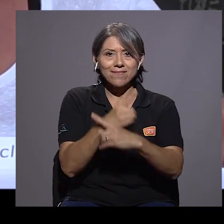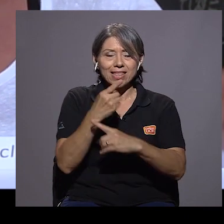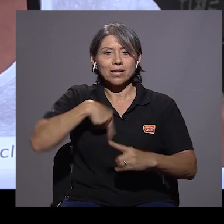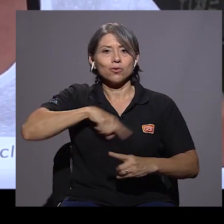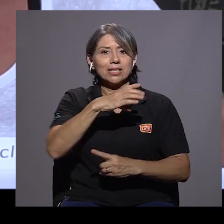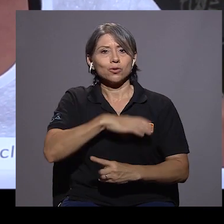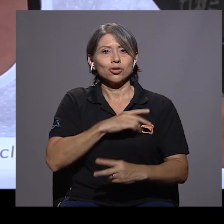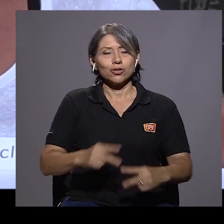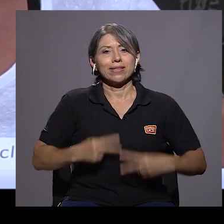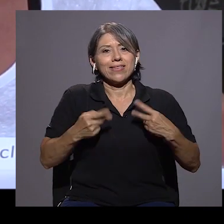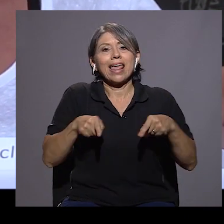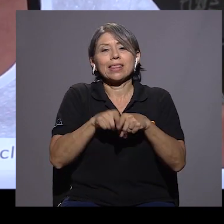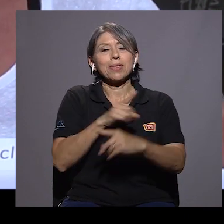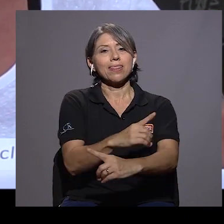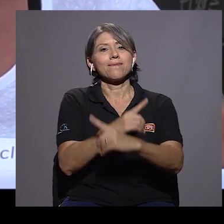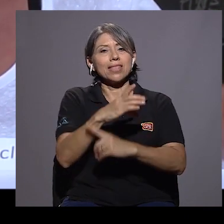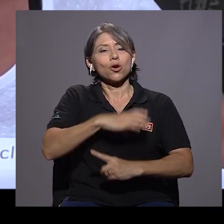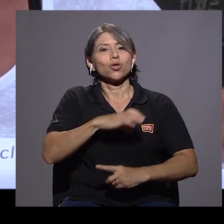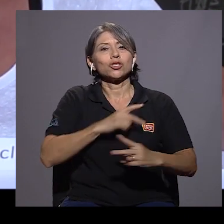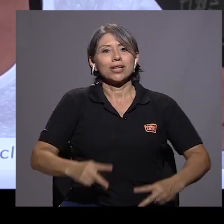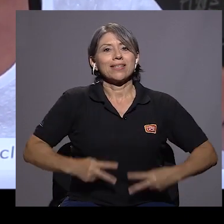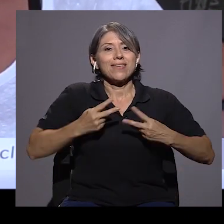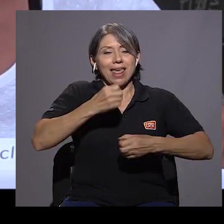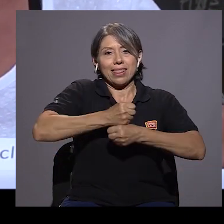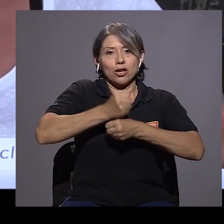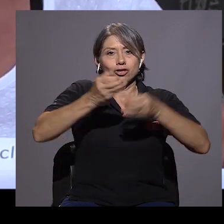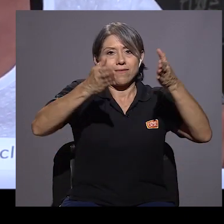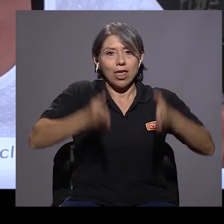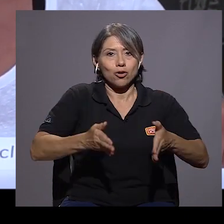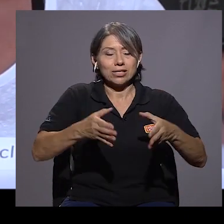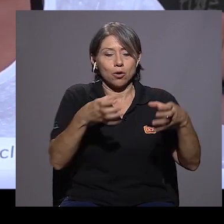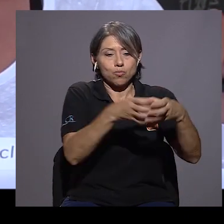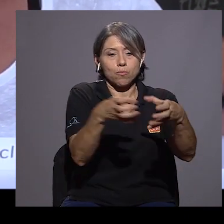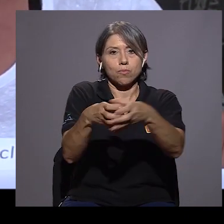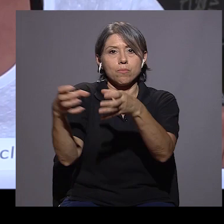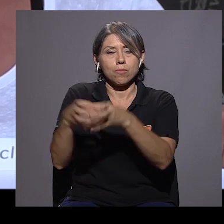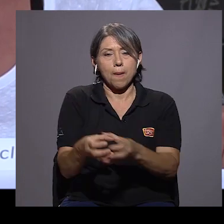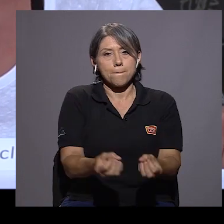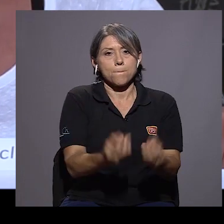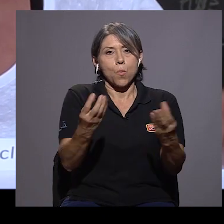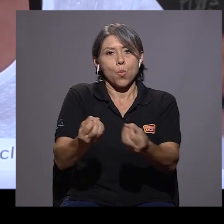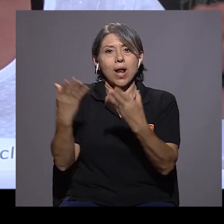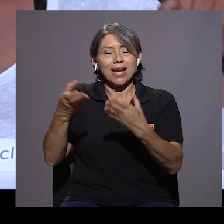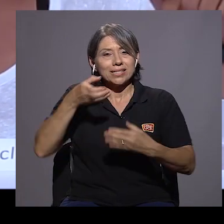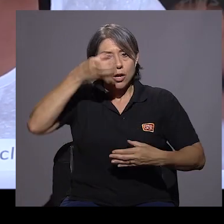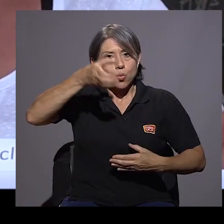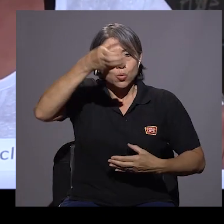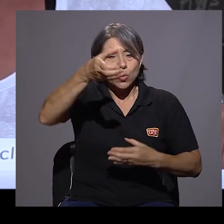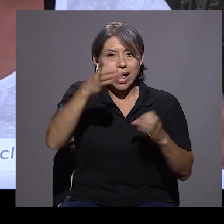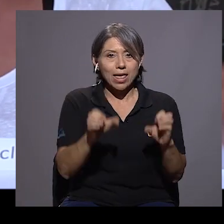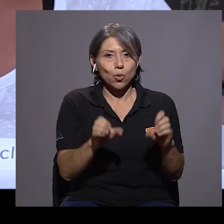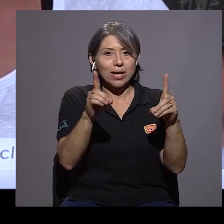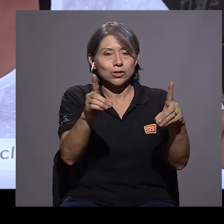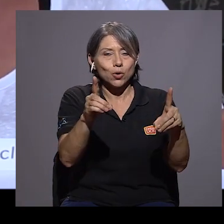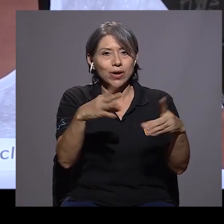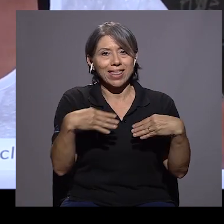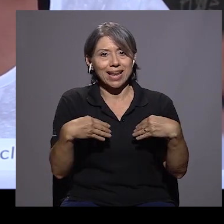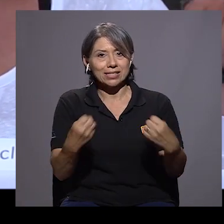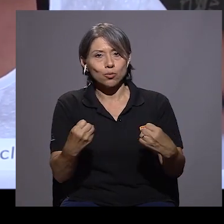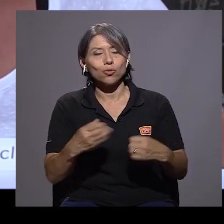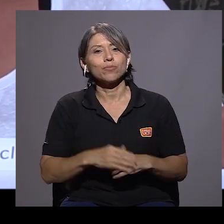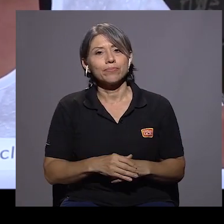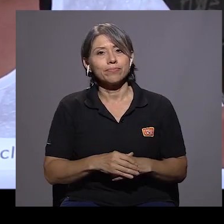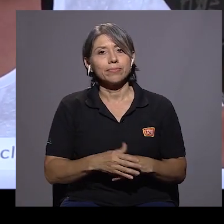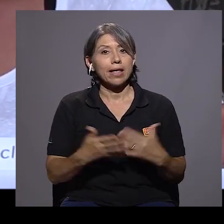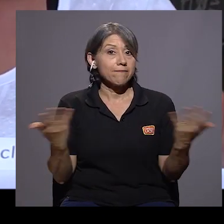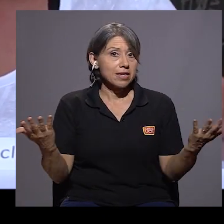a defender nuestras condiciones de vida, así como también las condiciones de vida de la clase trabajadora, de los sectores populares, de la cultura, de la educación